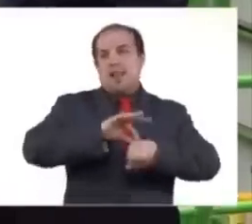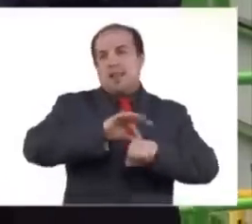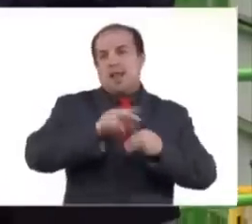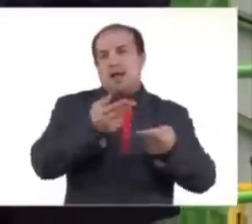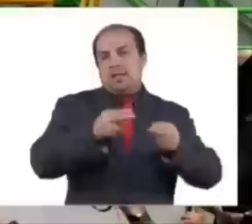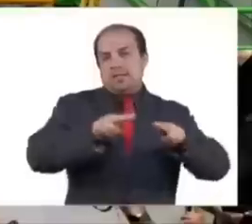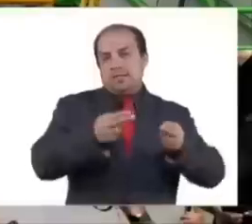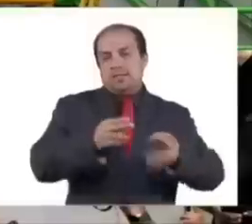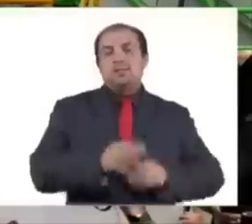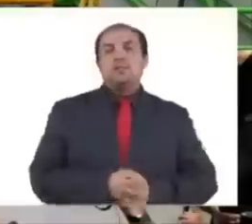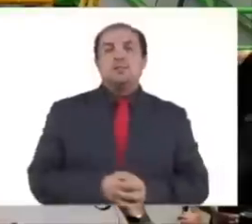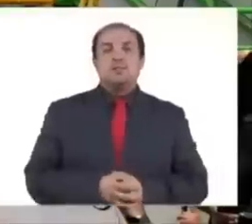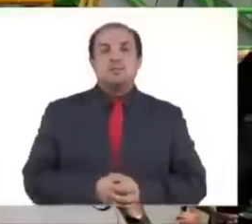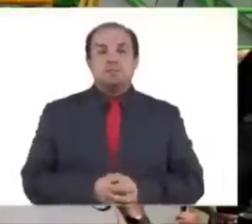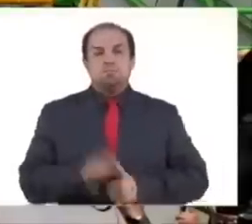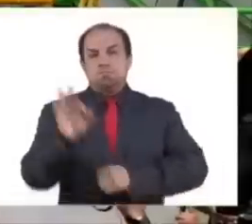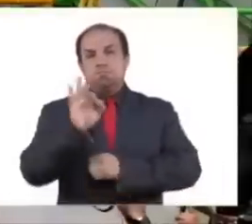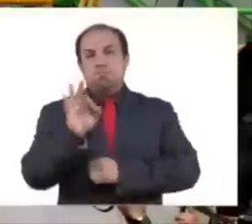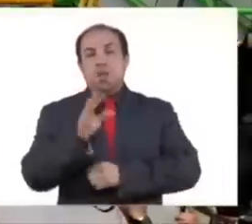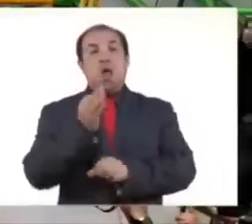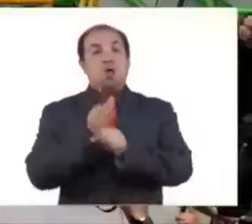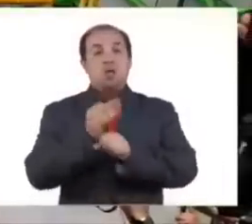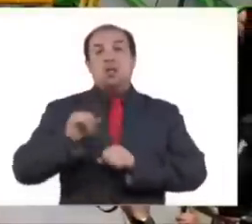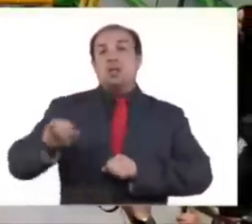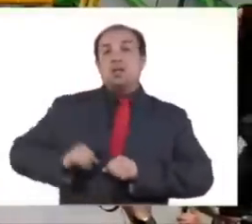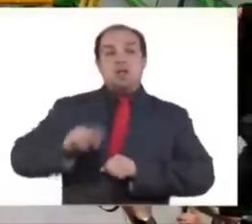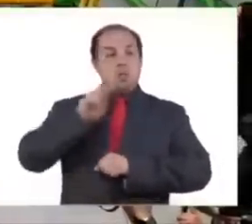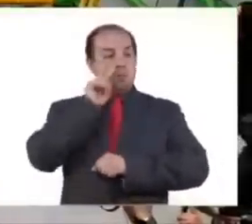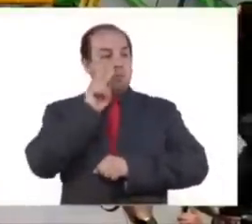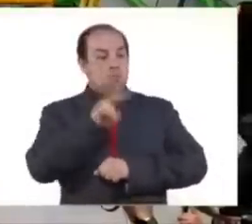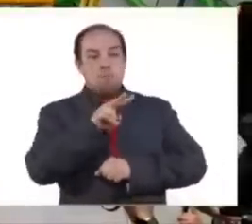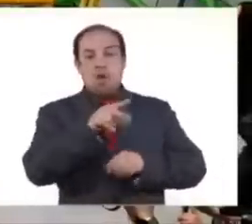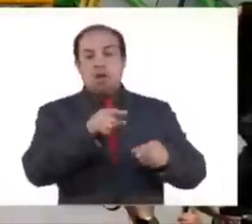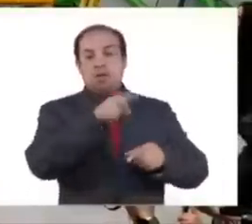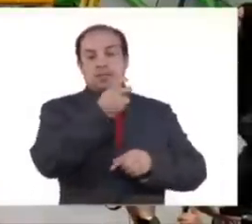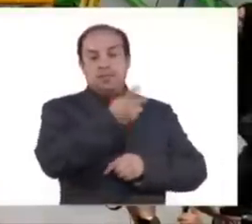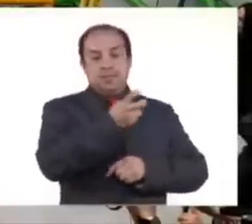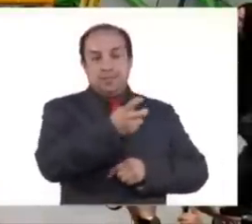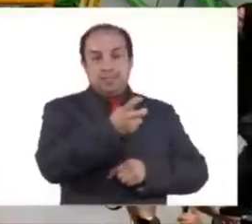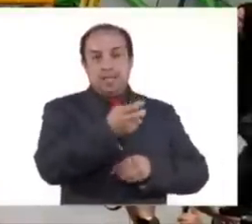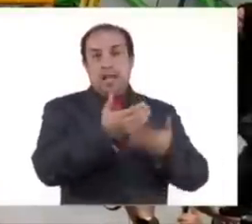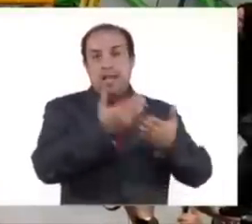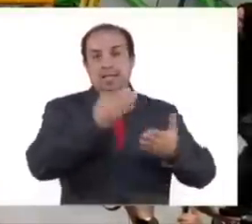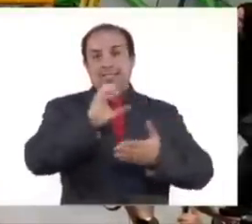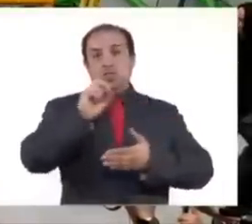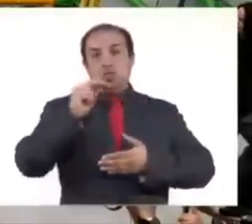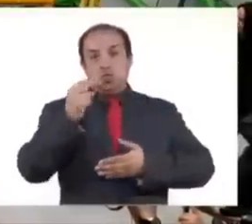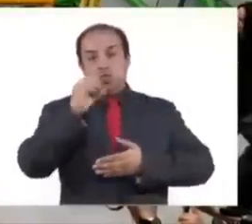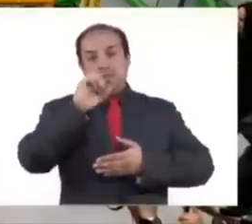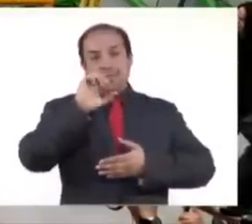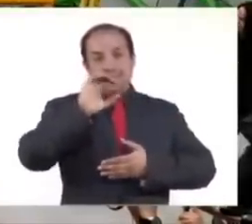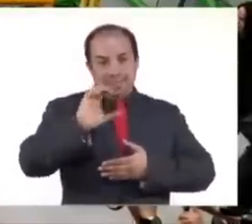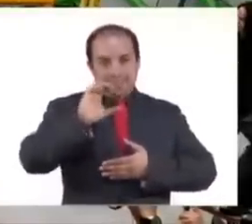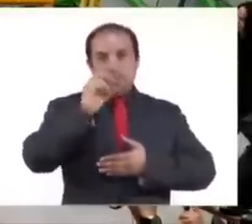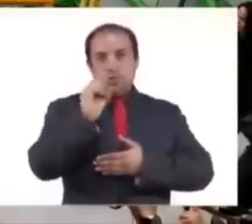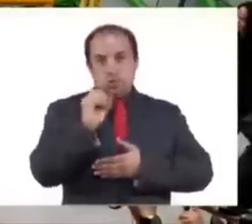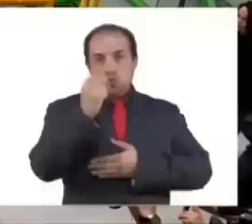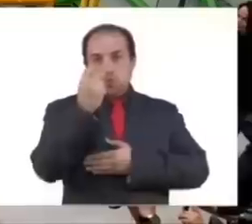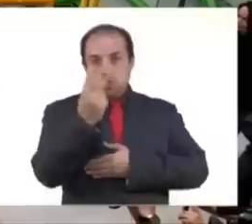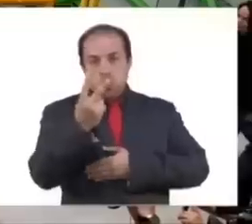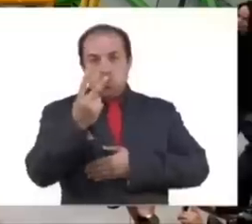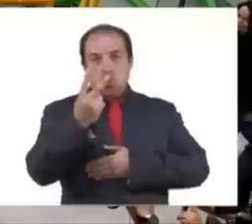Y quizás aquí la parte interesante de ver es que esto era CO2 atmosférico,